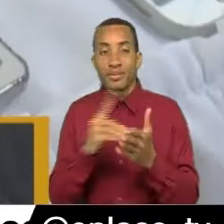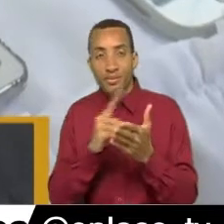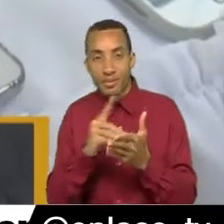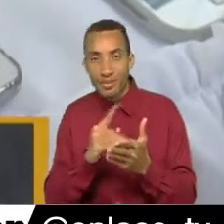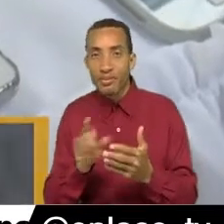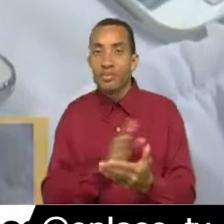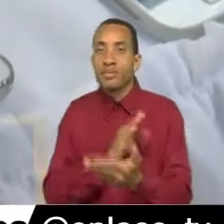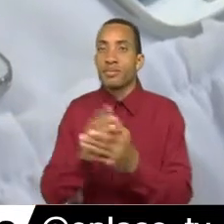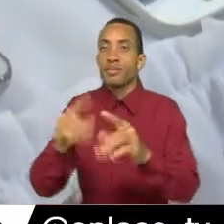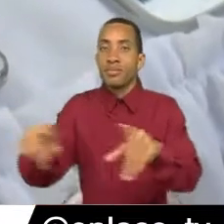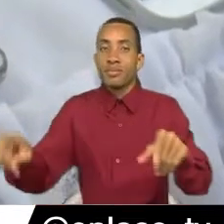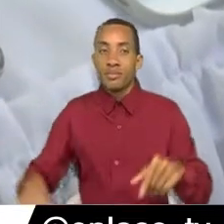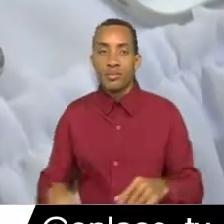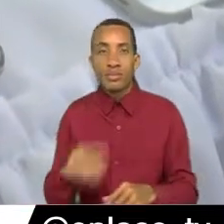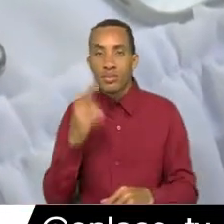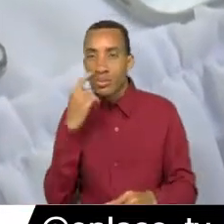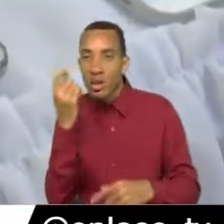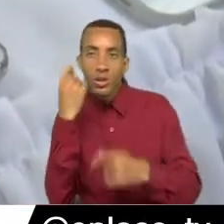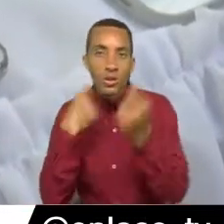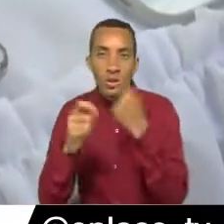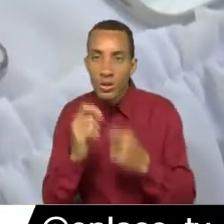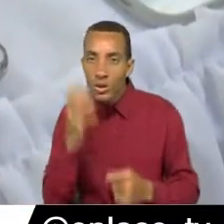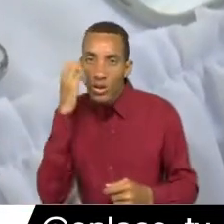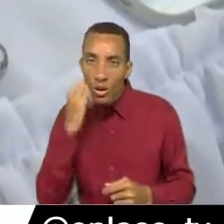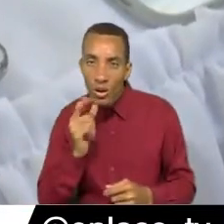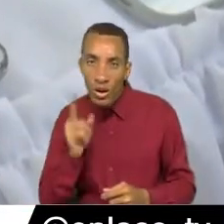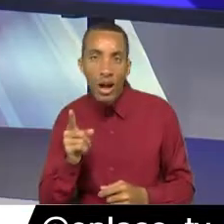la venta de elementos robados.